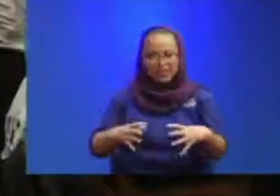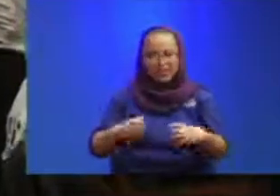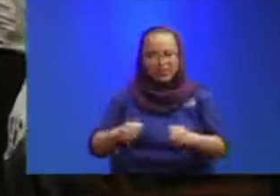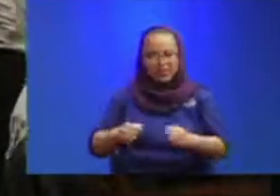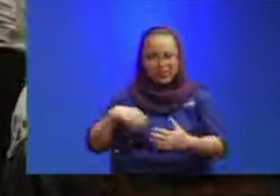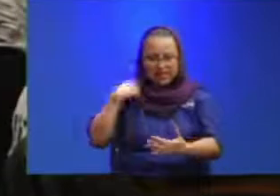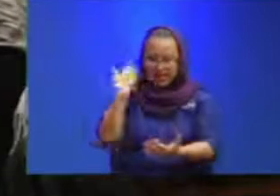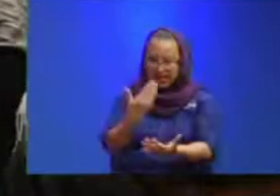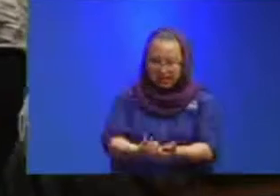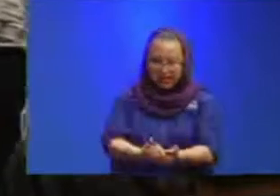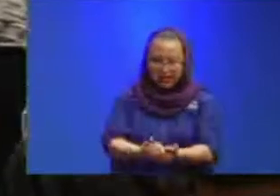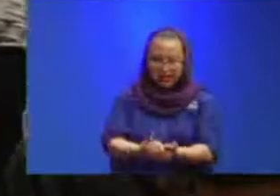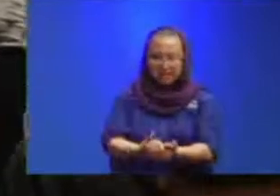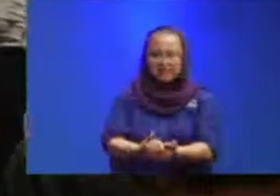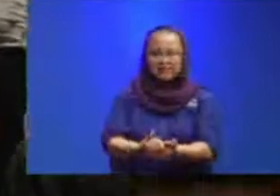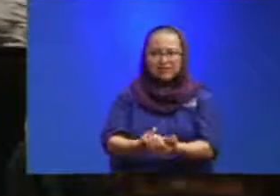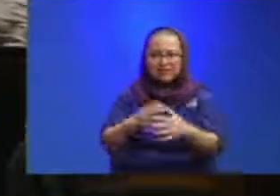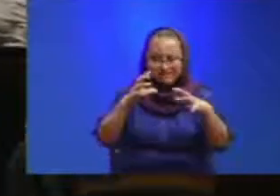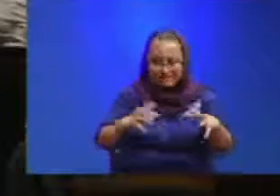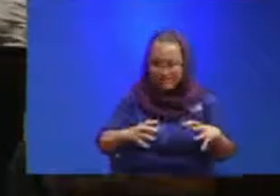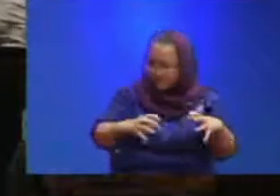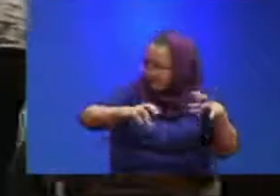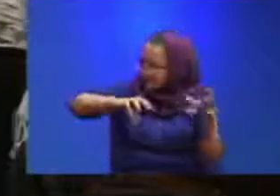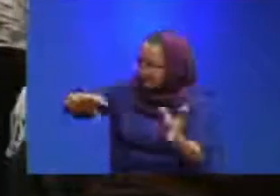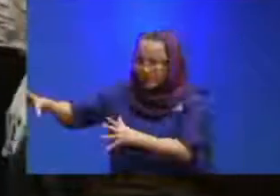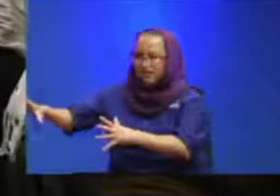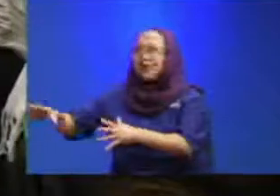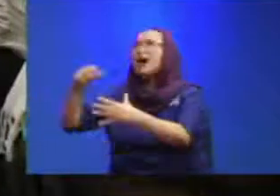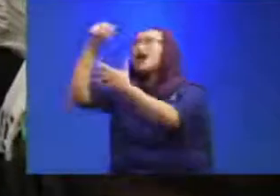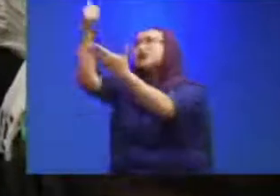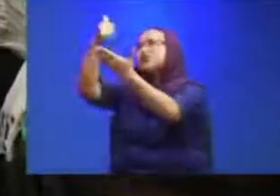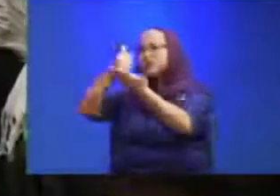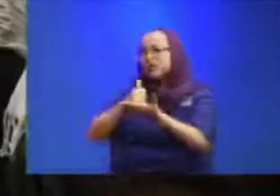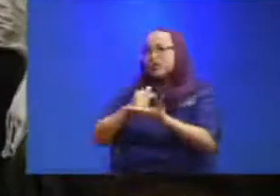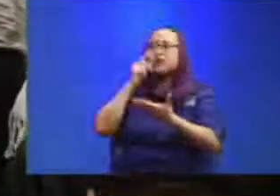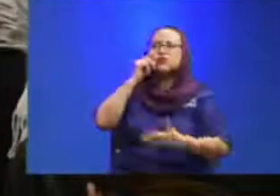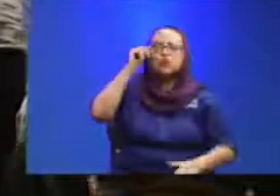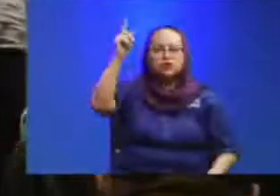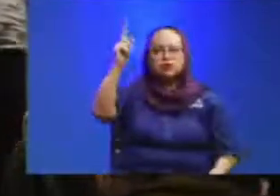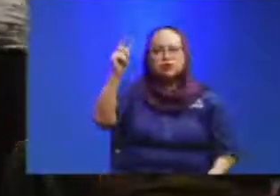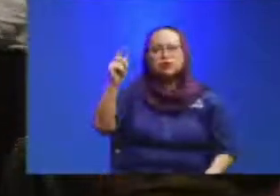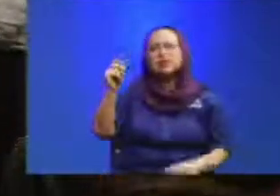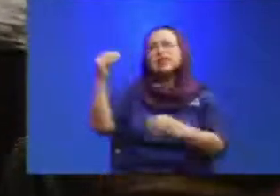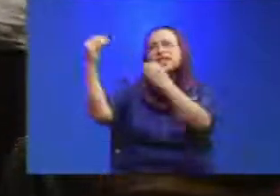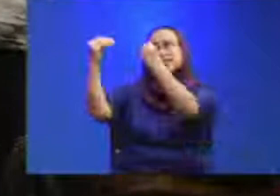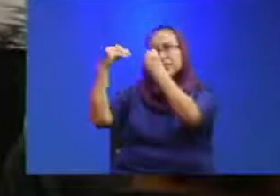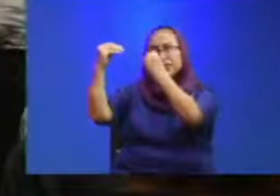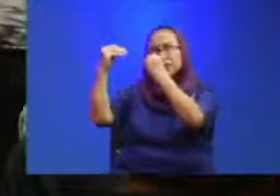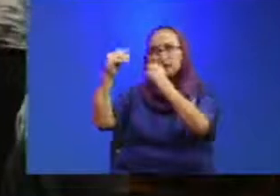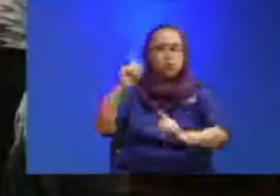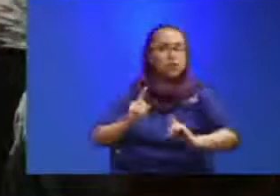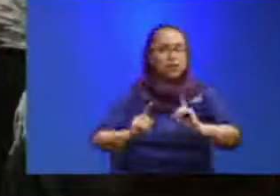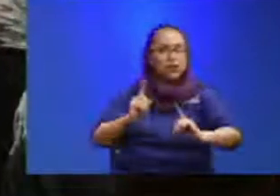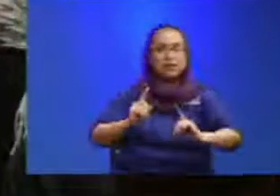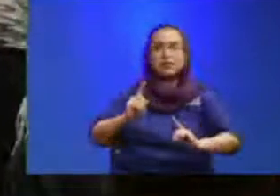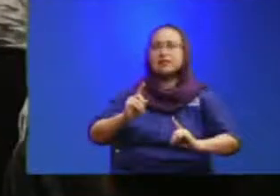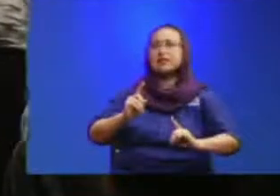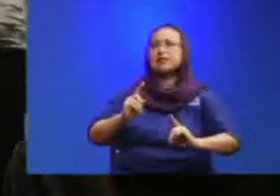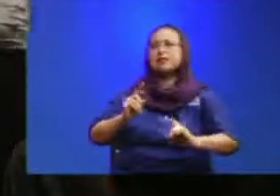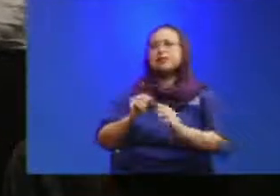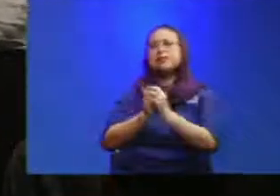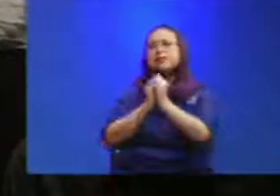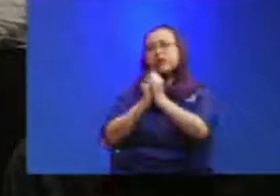de este camino toda piedra de tropiezo auxilia nos para enseñarnos cuáles son las que deben de ser